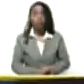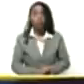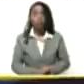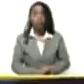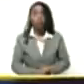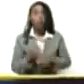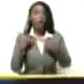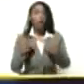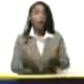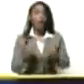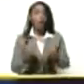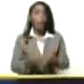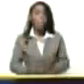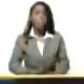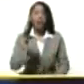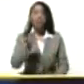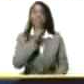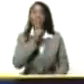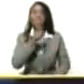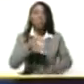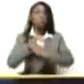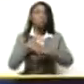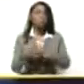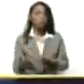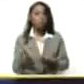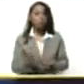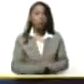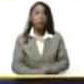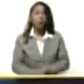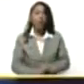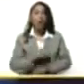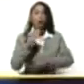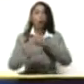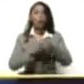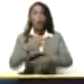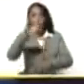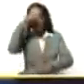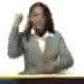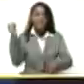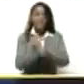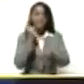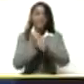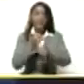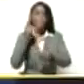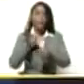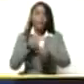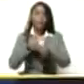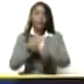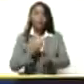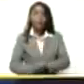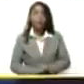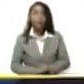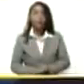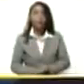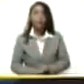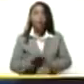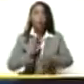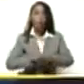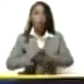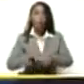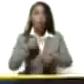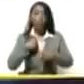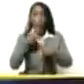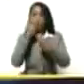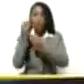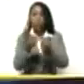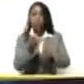Ahora, lo más difícil lo hicieron los trabajadores de PDVSA. Por eso invité a